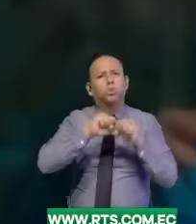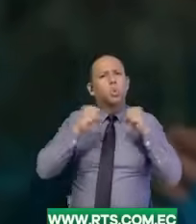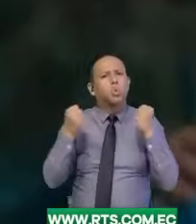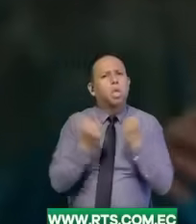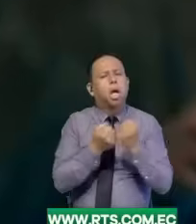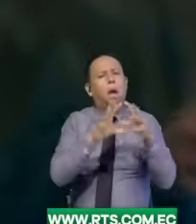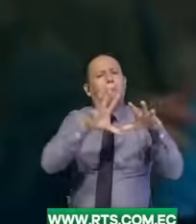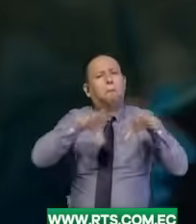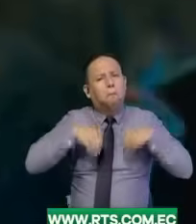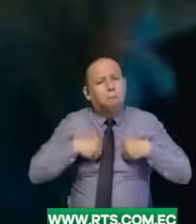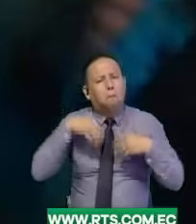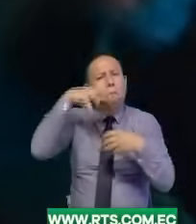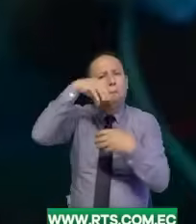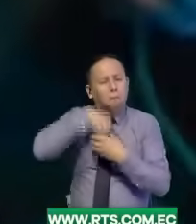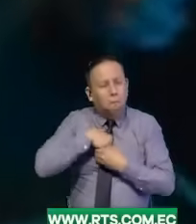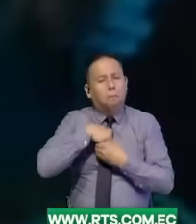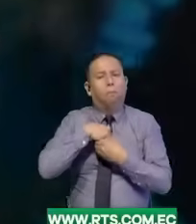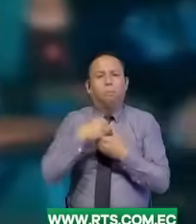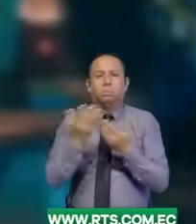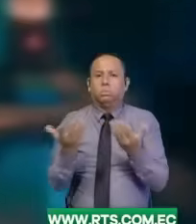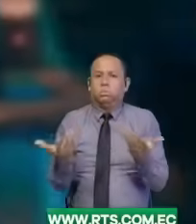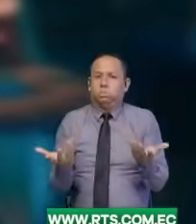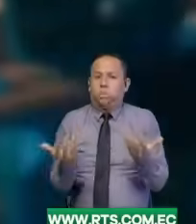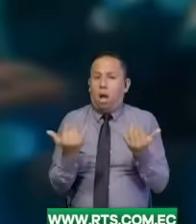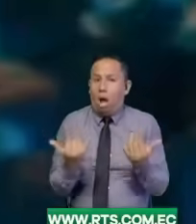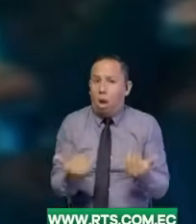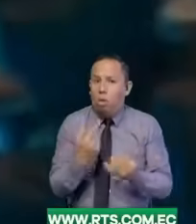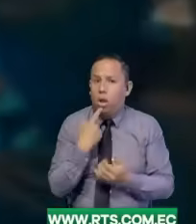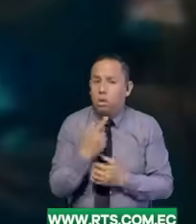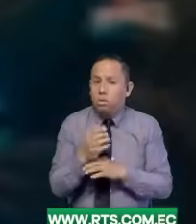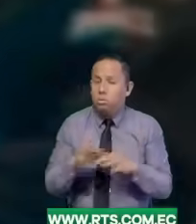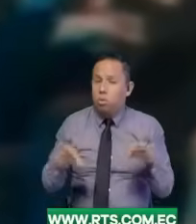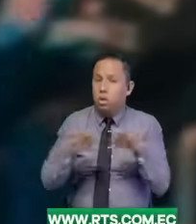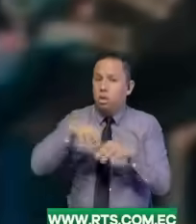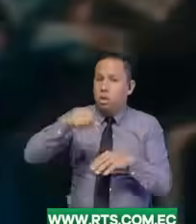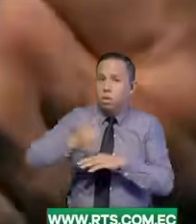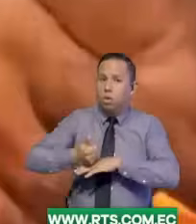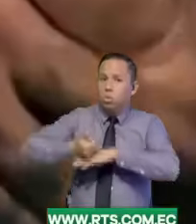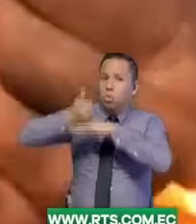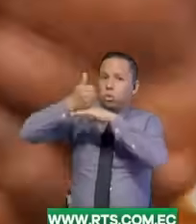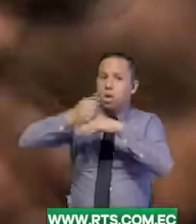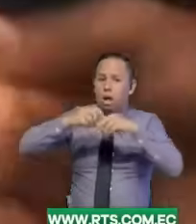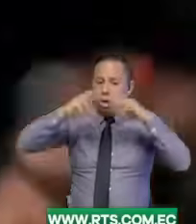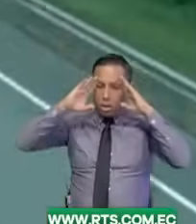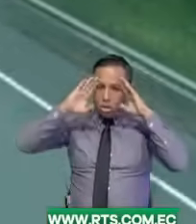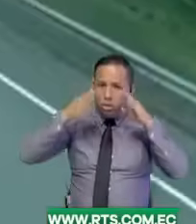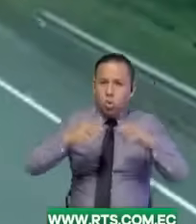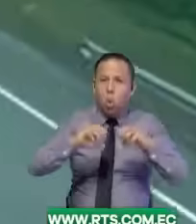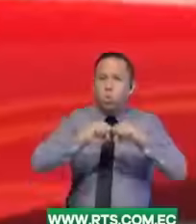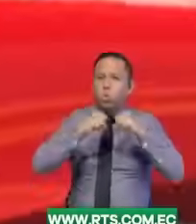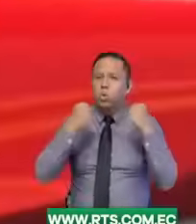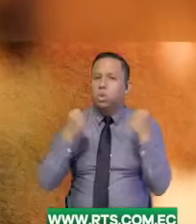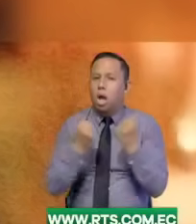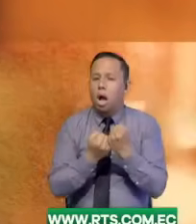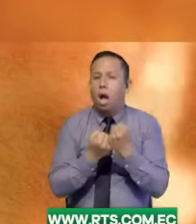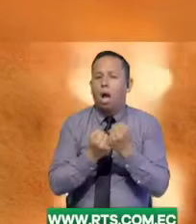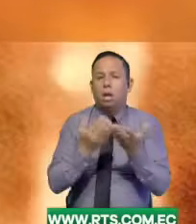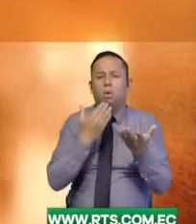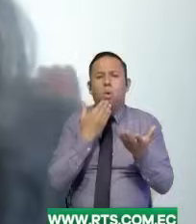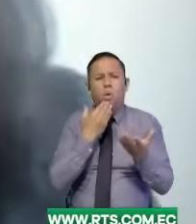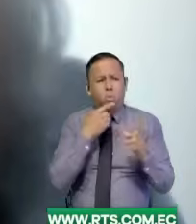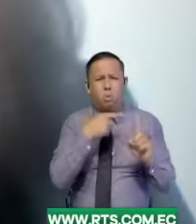la necesidad, indican, de que las autoridades trabajen en el área social y en la educación. Sí, tenemos un trap que tiene un mensaje